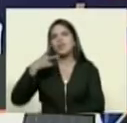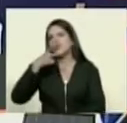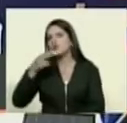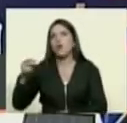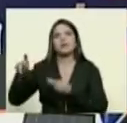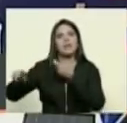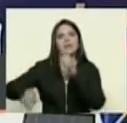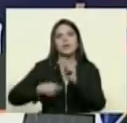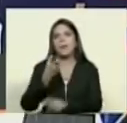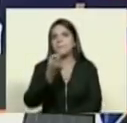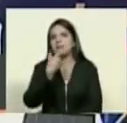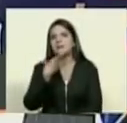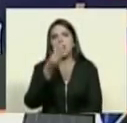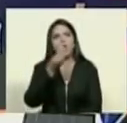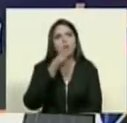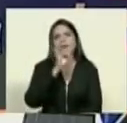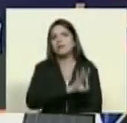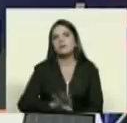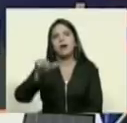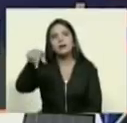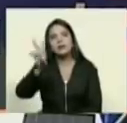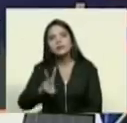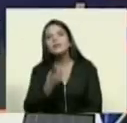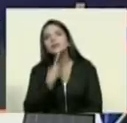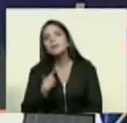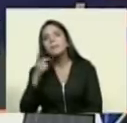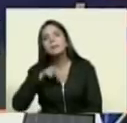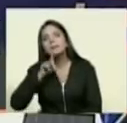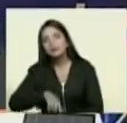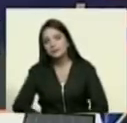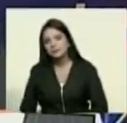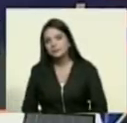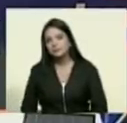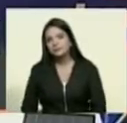se le vendiera medicinas y alimentos a Venezuela. Desmiénteme.